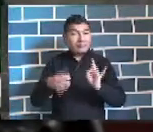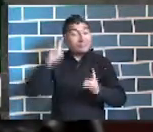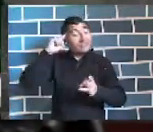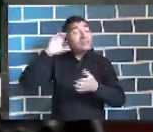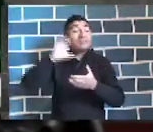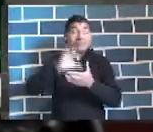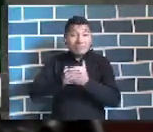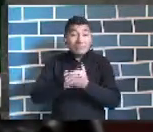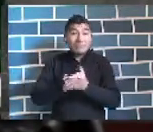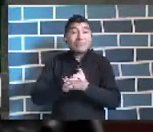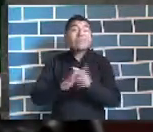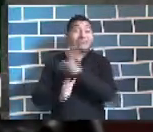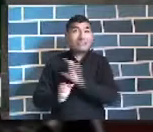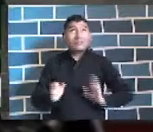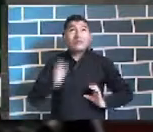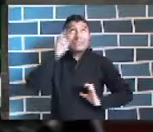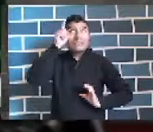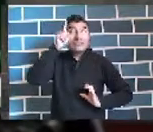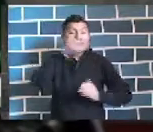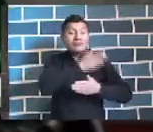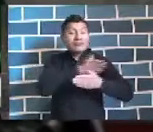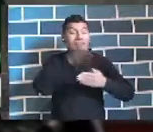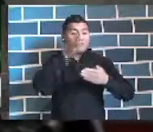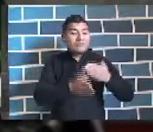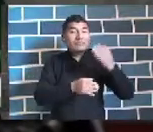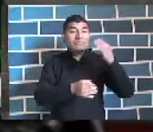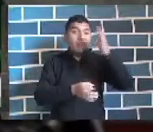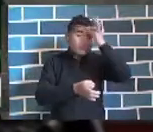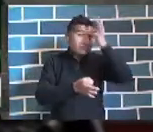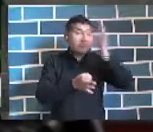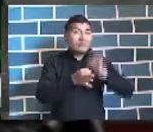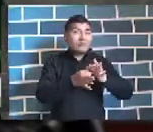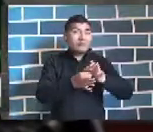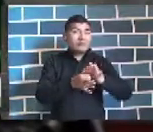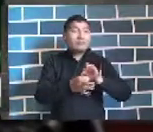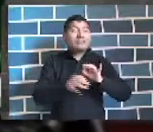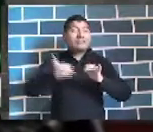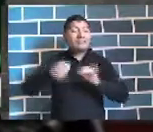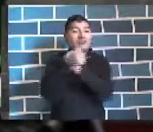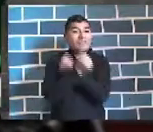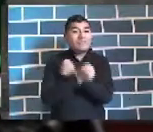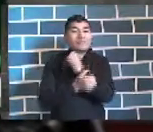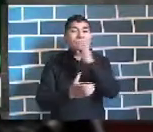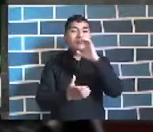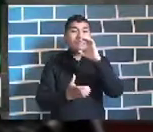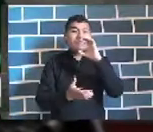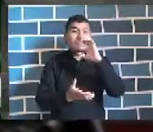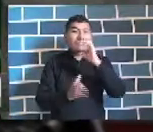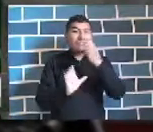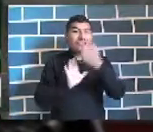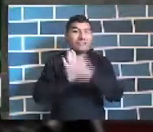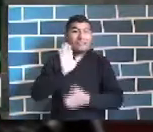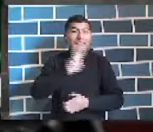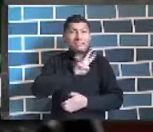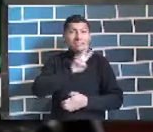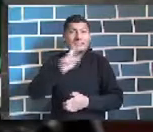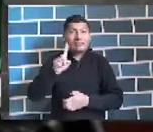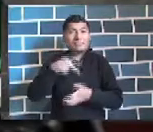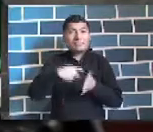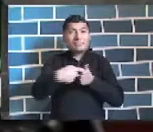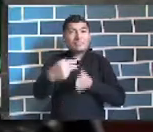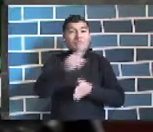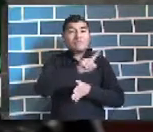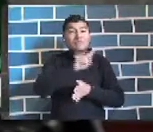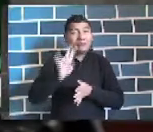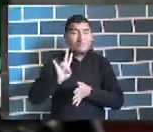Pero también Cristo termina la fe, Juan 21:17. ¿Cómo termina la